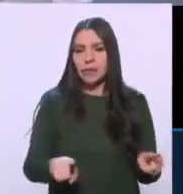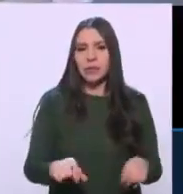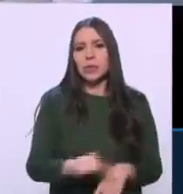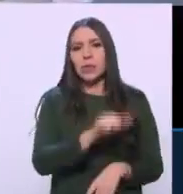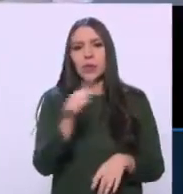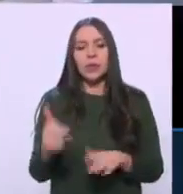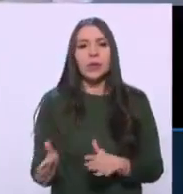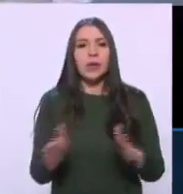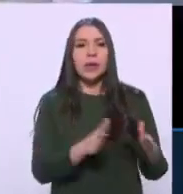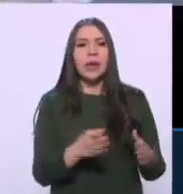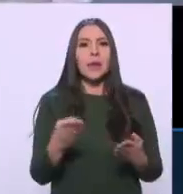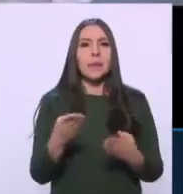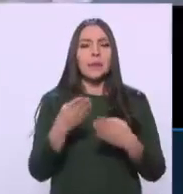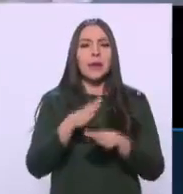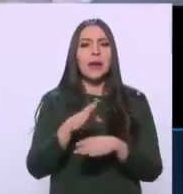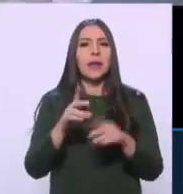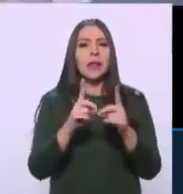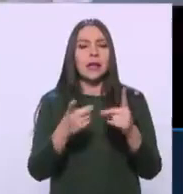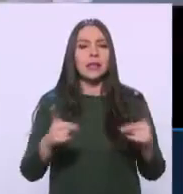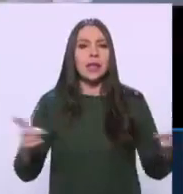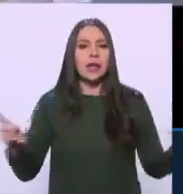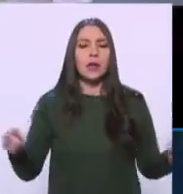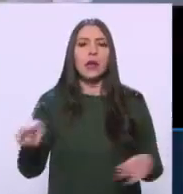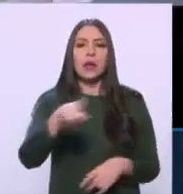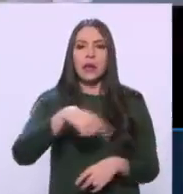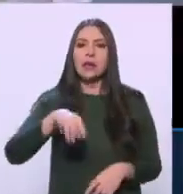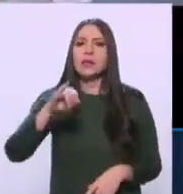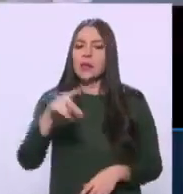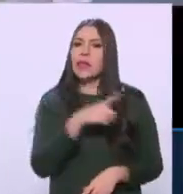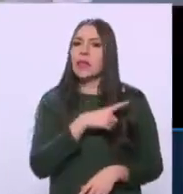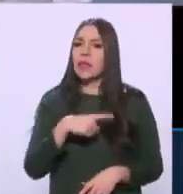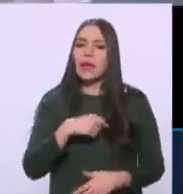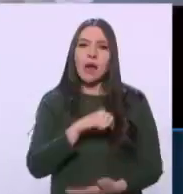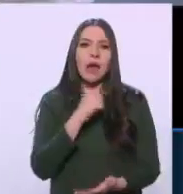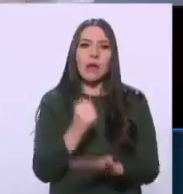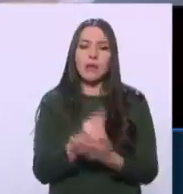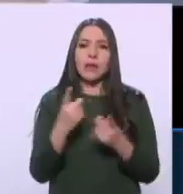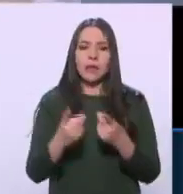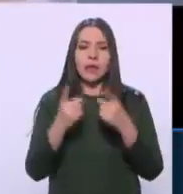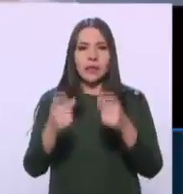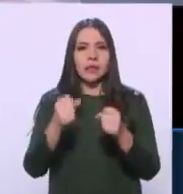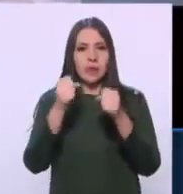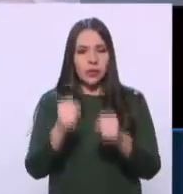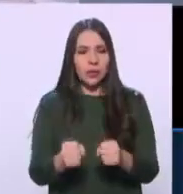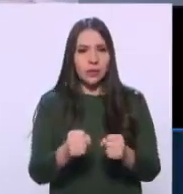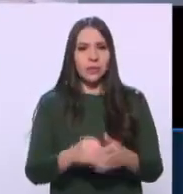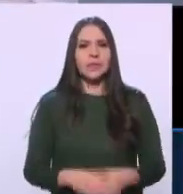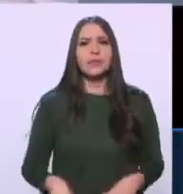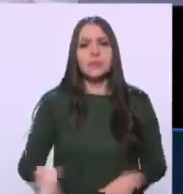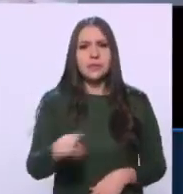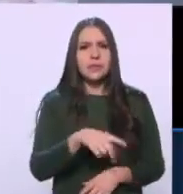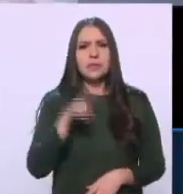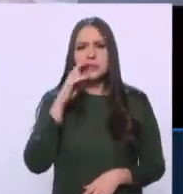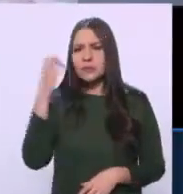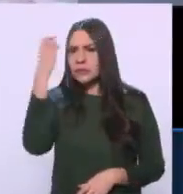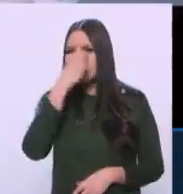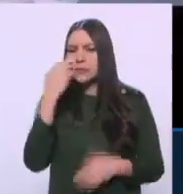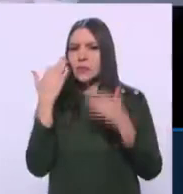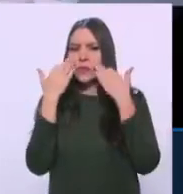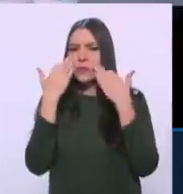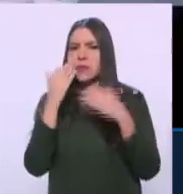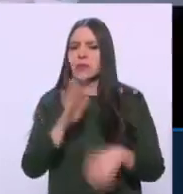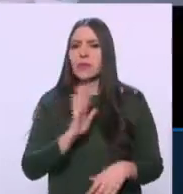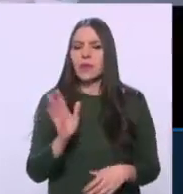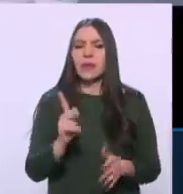son instituciones de alguna naturaleza pública, sí tendrían que garantizarlo. Pero es verdad, y lo hemos documentado, que ha habido